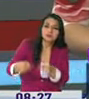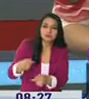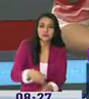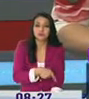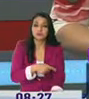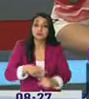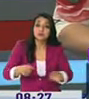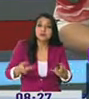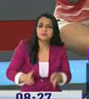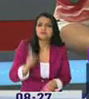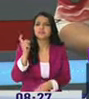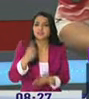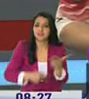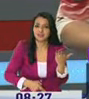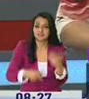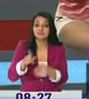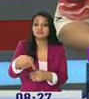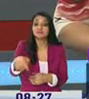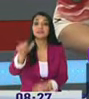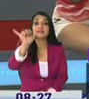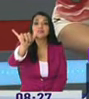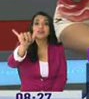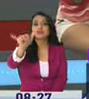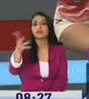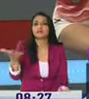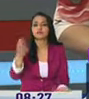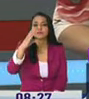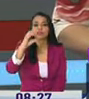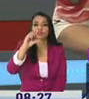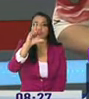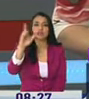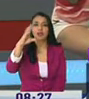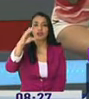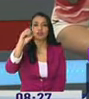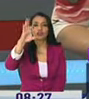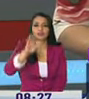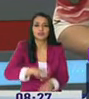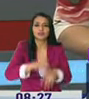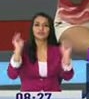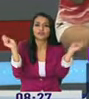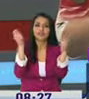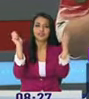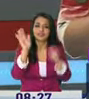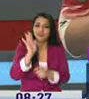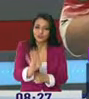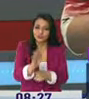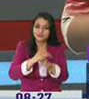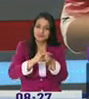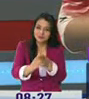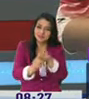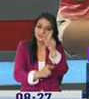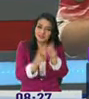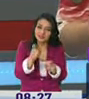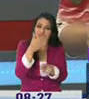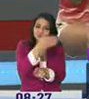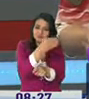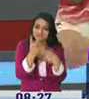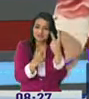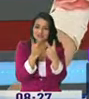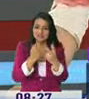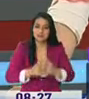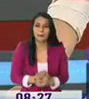sus necesidades. Este fin de semana vamos a estar en San Miguel de Cuidacoto por las fiestas patronales, así que invitamos a todos los vecinos de este